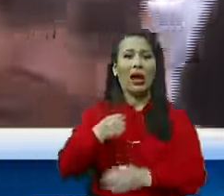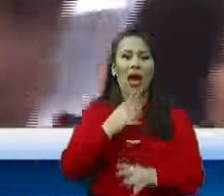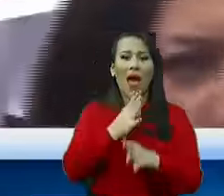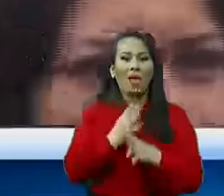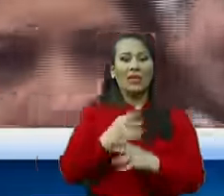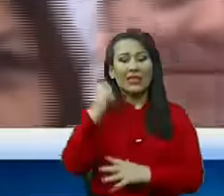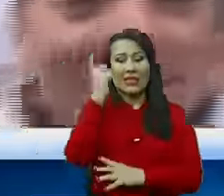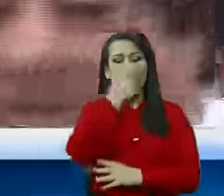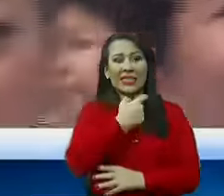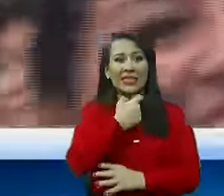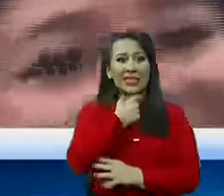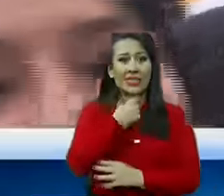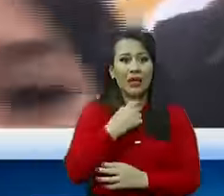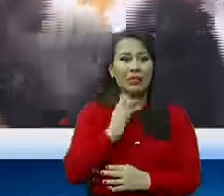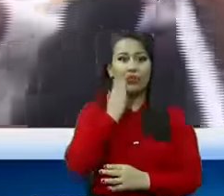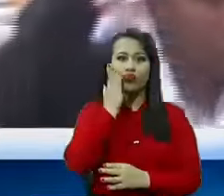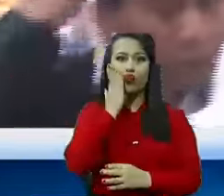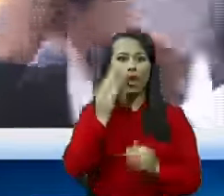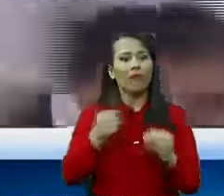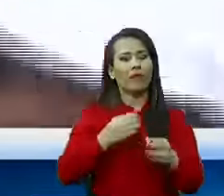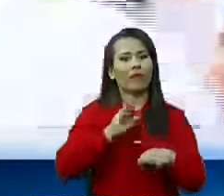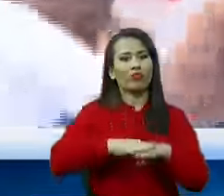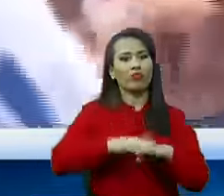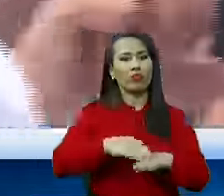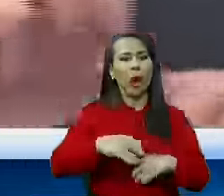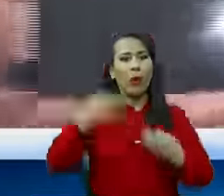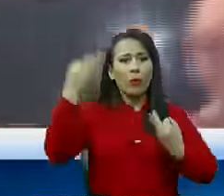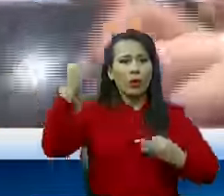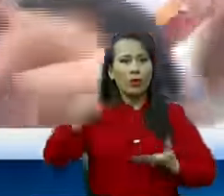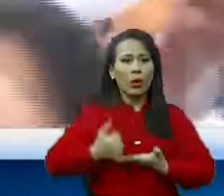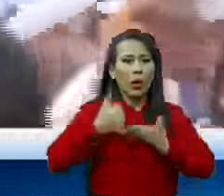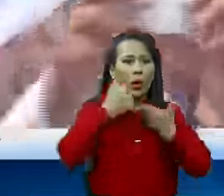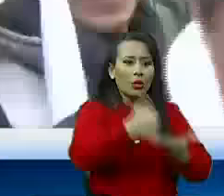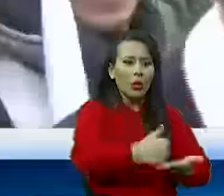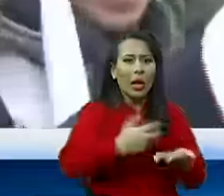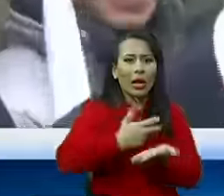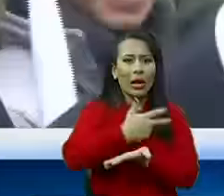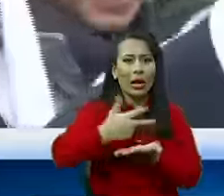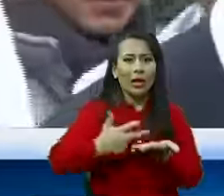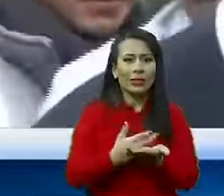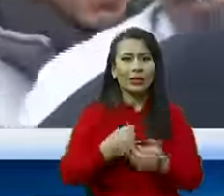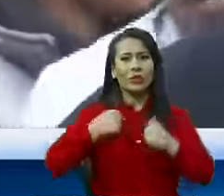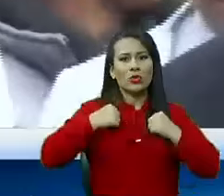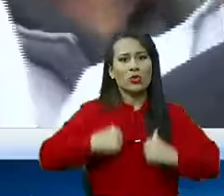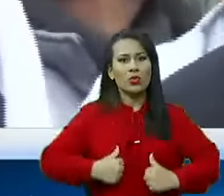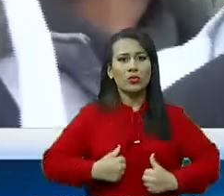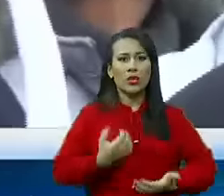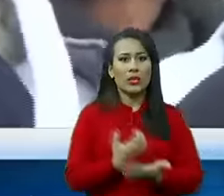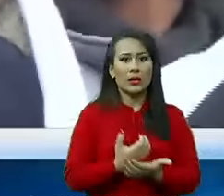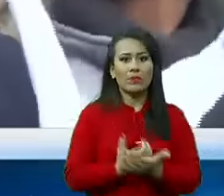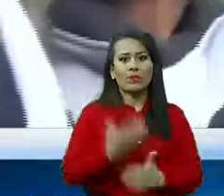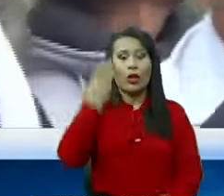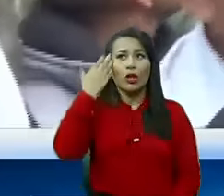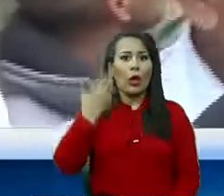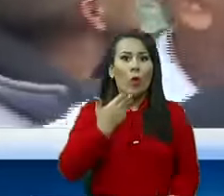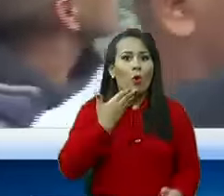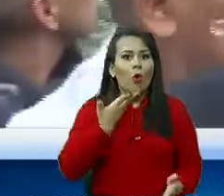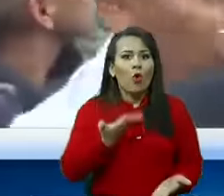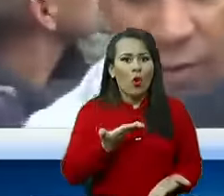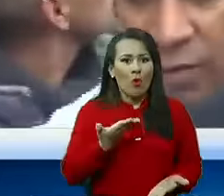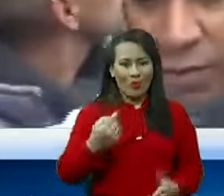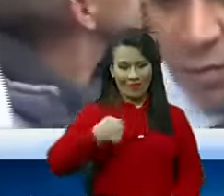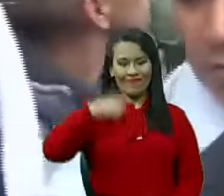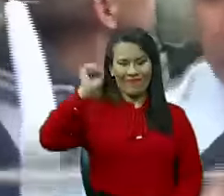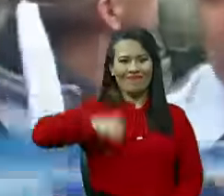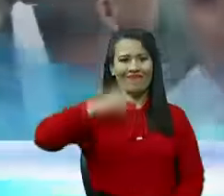comentando la falta de voluntad política que existe para sacar a carchi de la depresión económica no lo han hecho porque no saben cómo nosotros